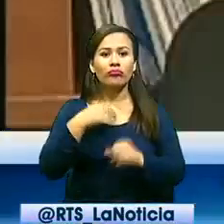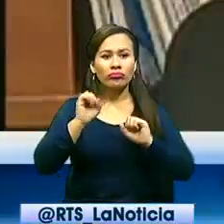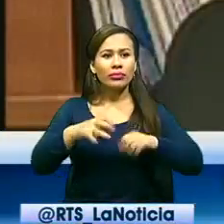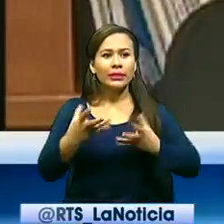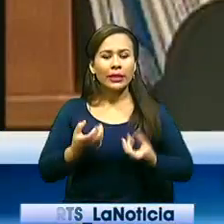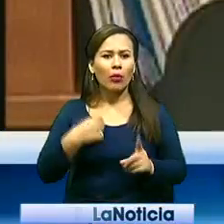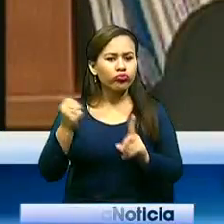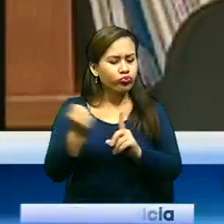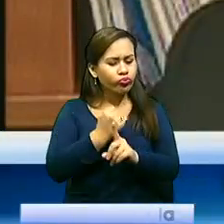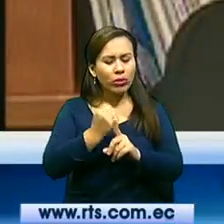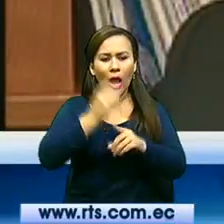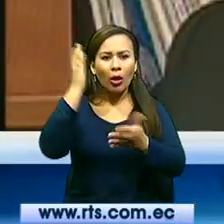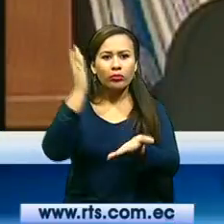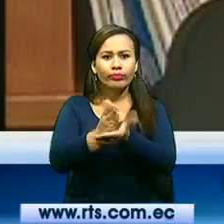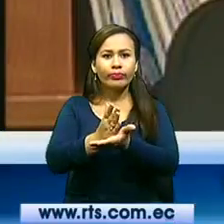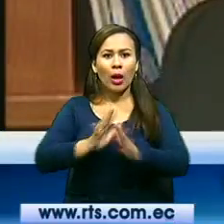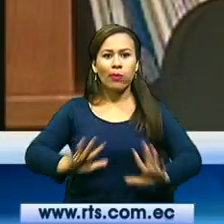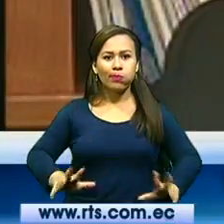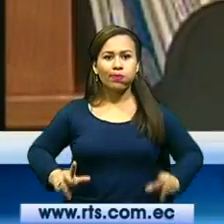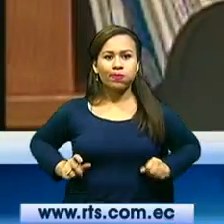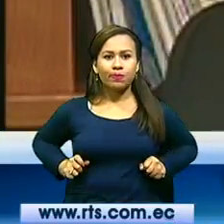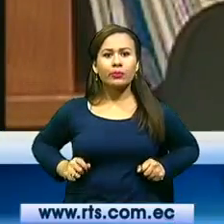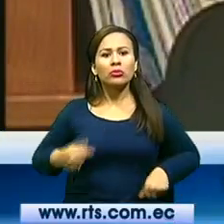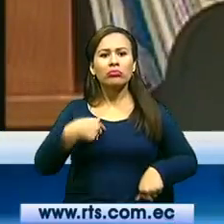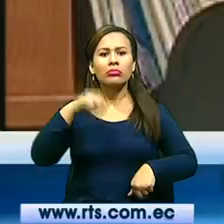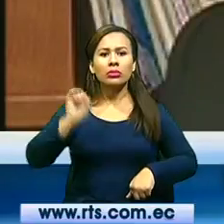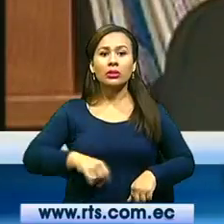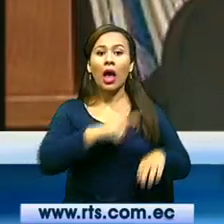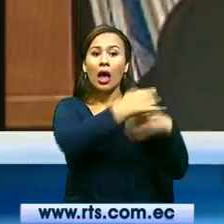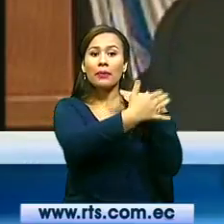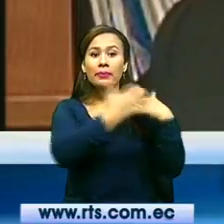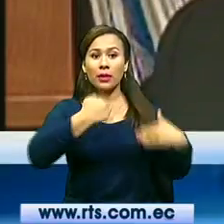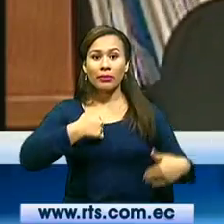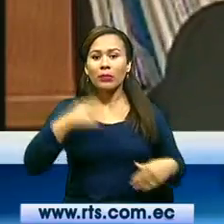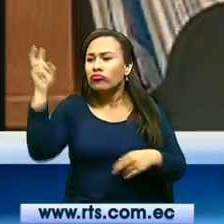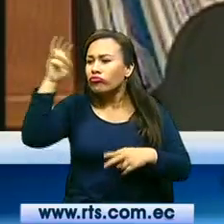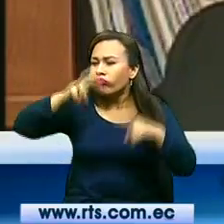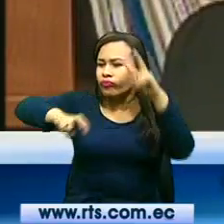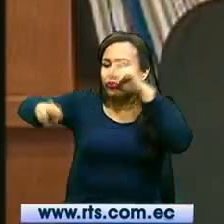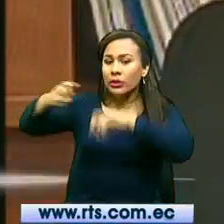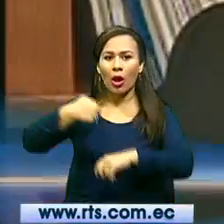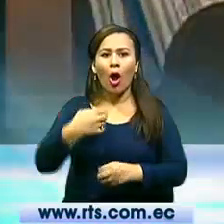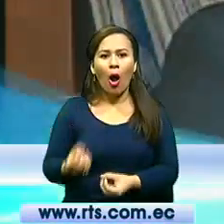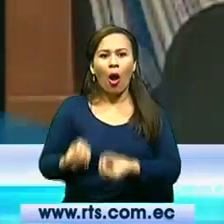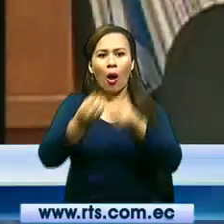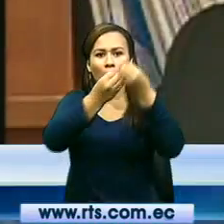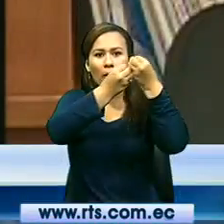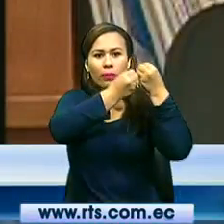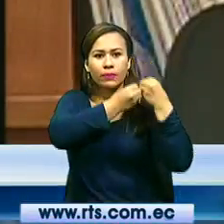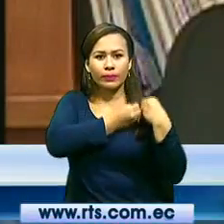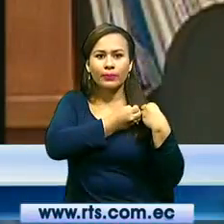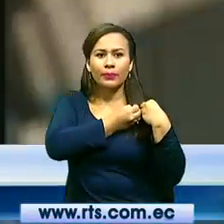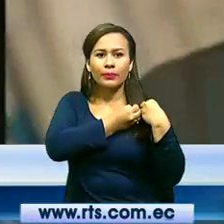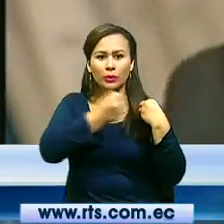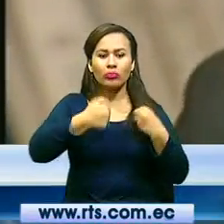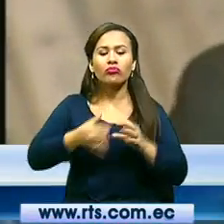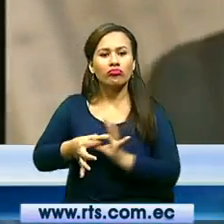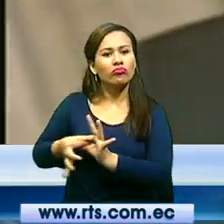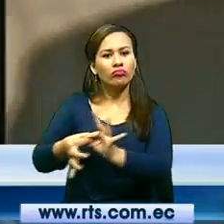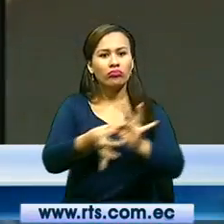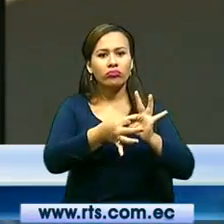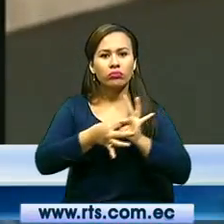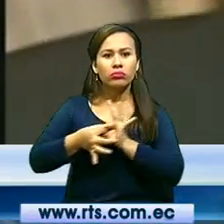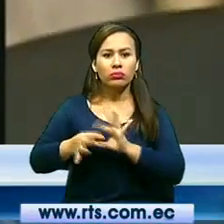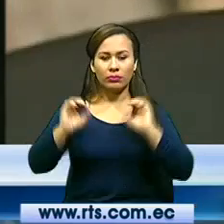la corrupción. Ante la iniciativa del presidente de la República me siento obligado y estoy dispuesto a colaborar en el tema.